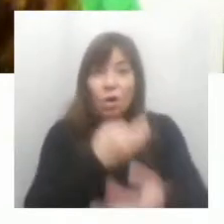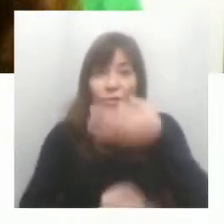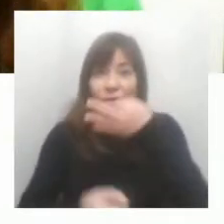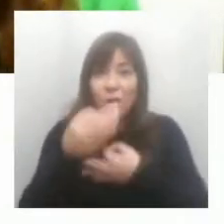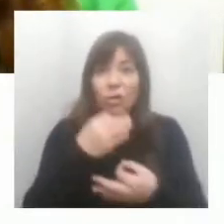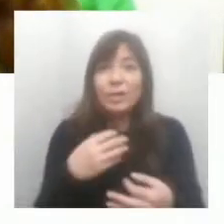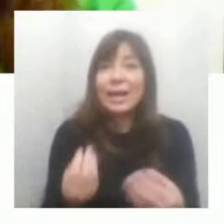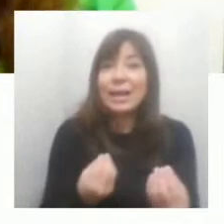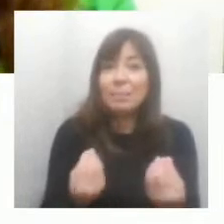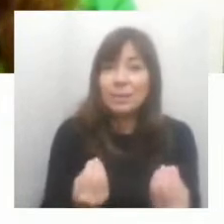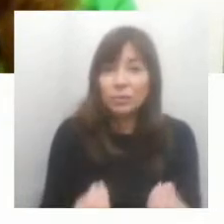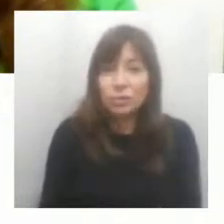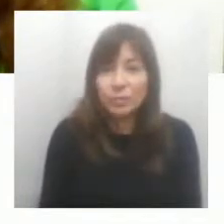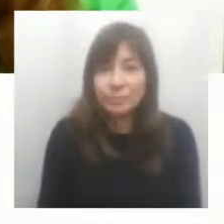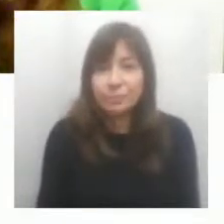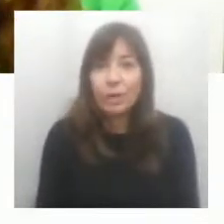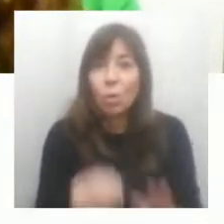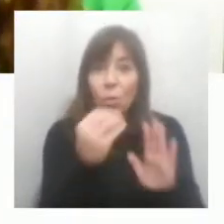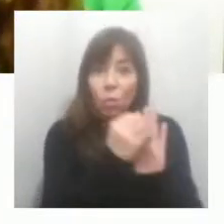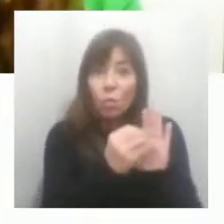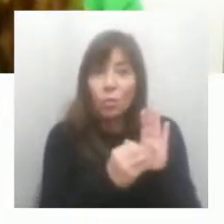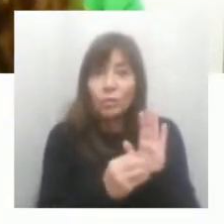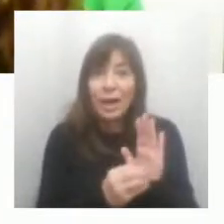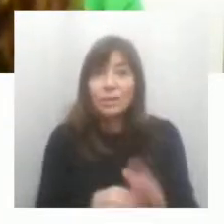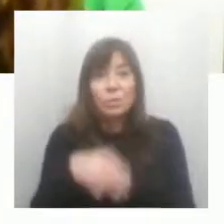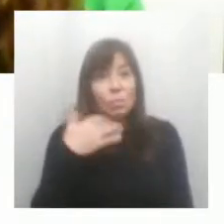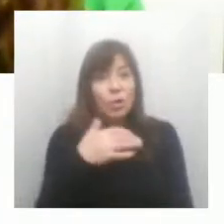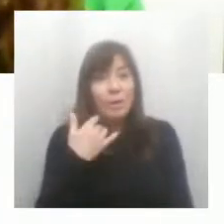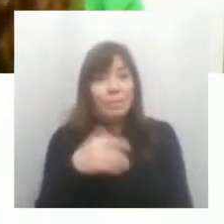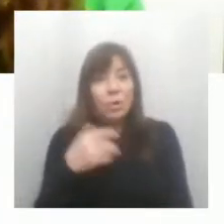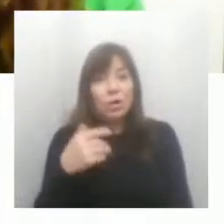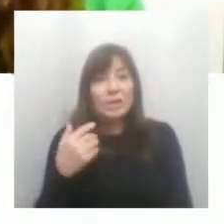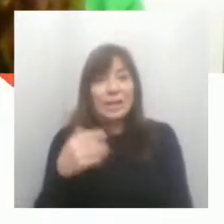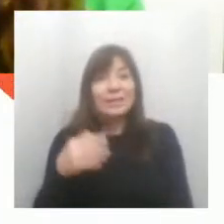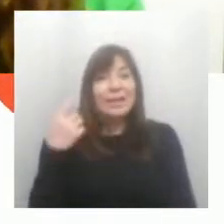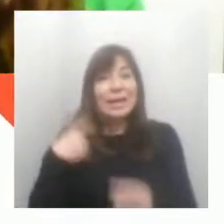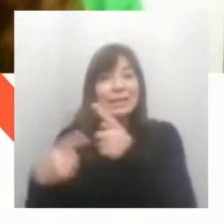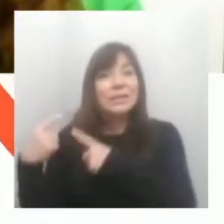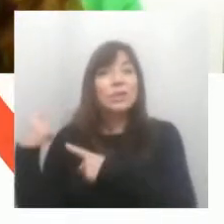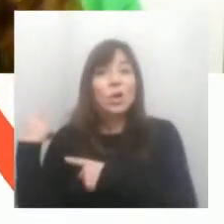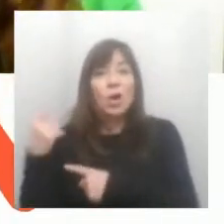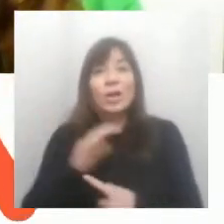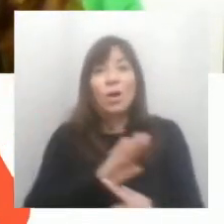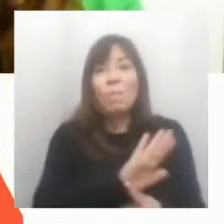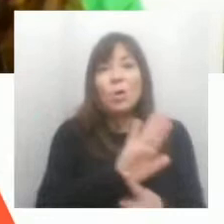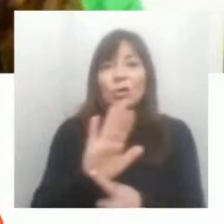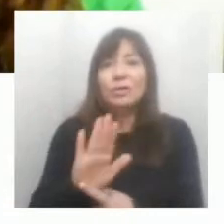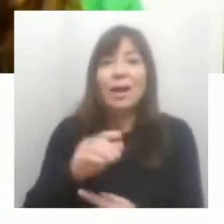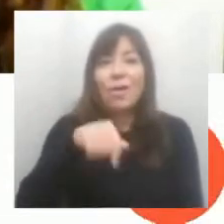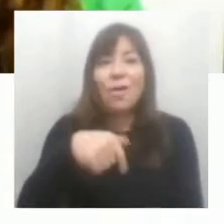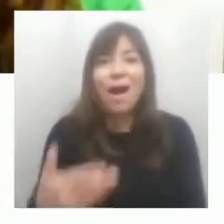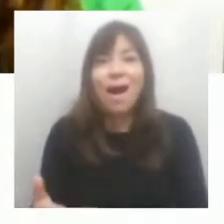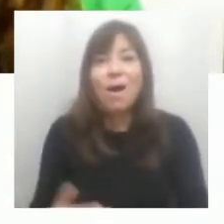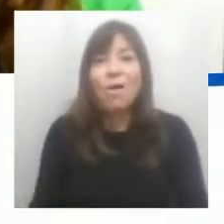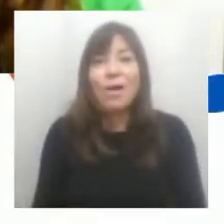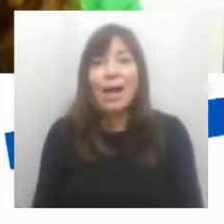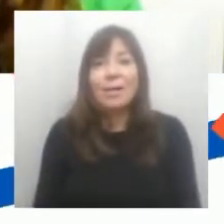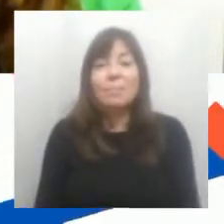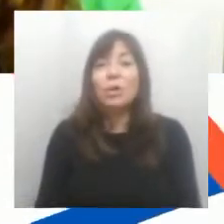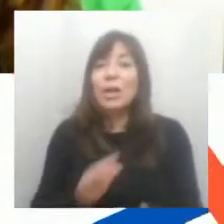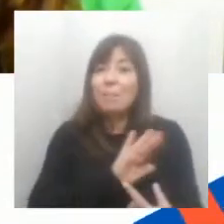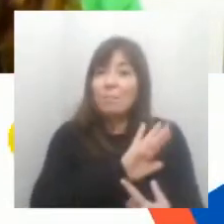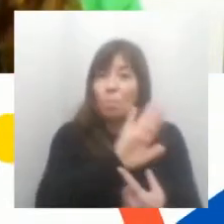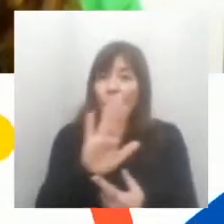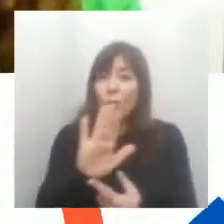ocurrió, ¿ya? Un dato obviamente histórico que es importante mostrarlo en este recorrido patrimonial porque da cuenta de lo